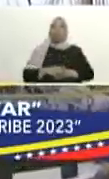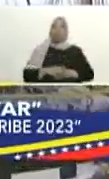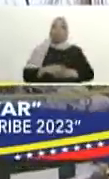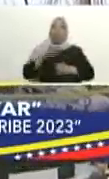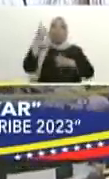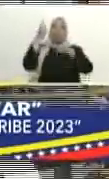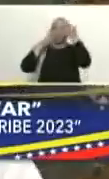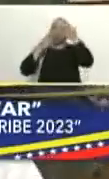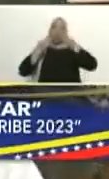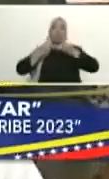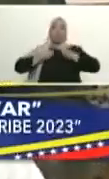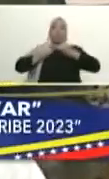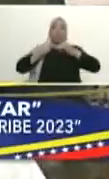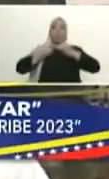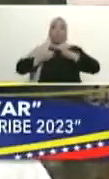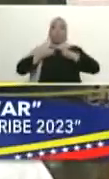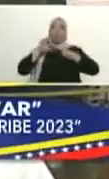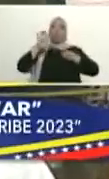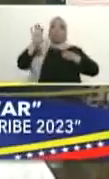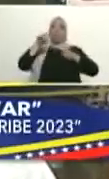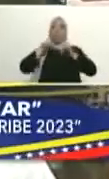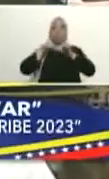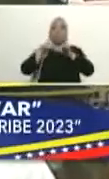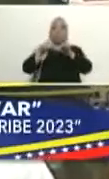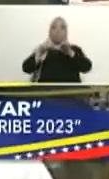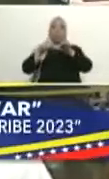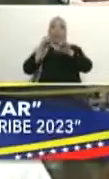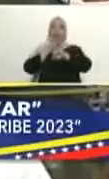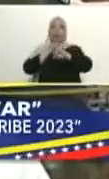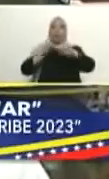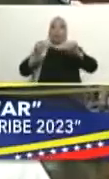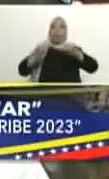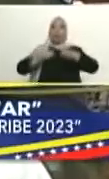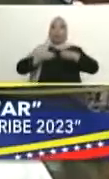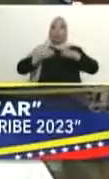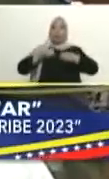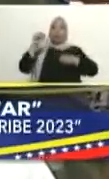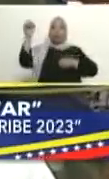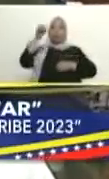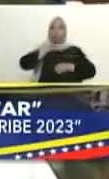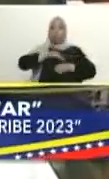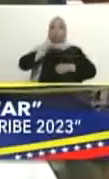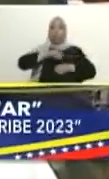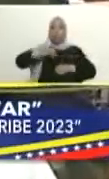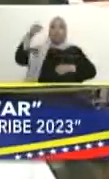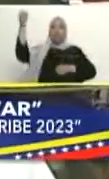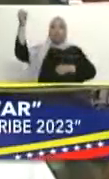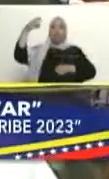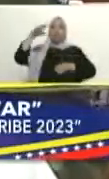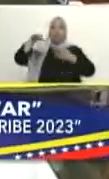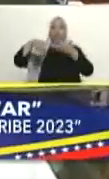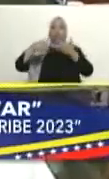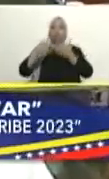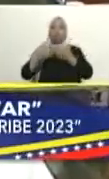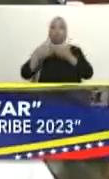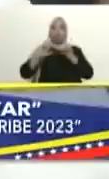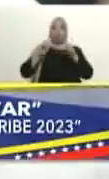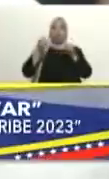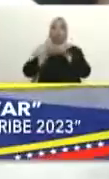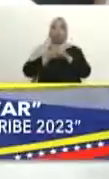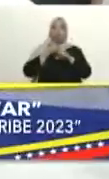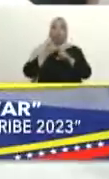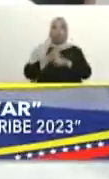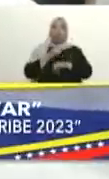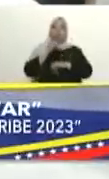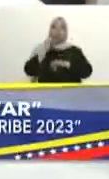Chávez vive. La patria sigue. Independencia y patria socialista. Viviremos y venceremos. El sol de Venezuela nace en el Esequibo. Nace en el Esequibo.